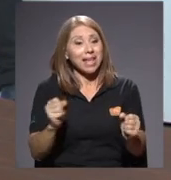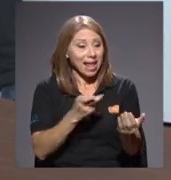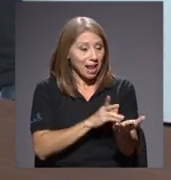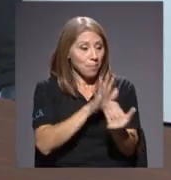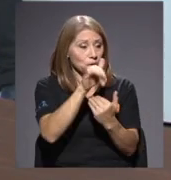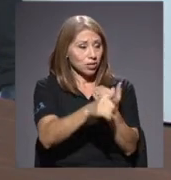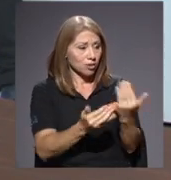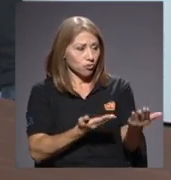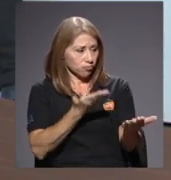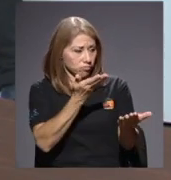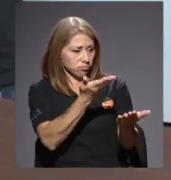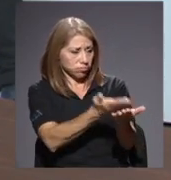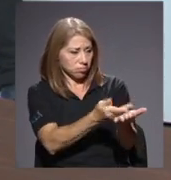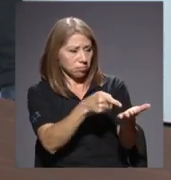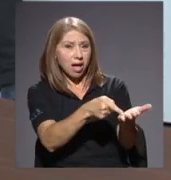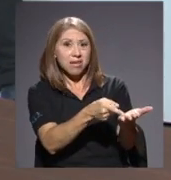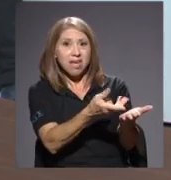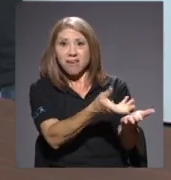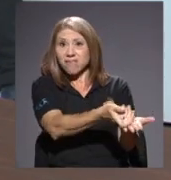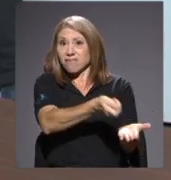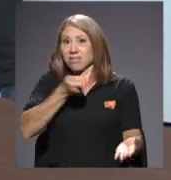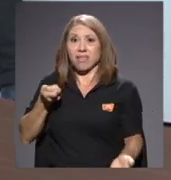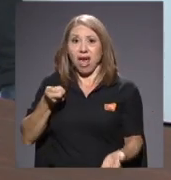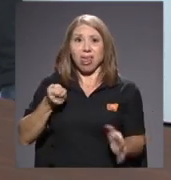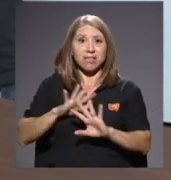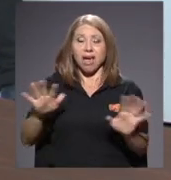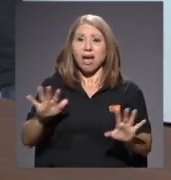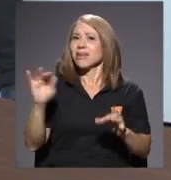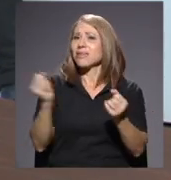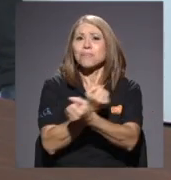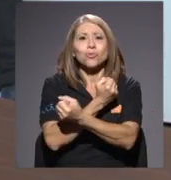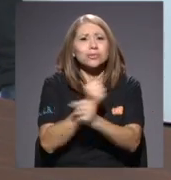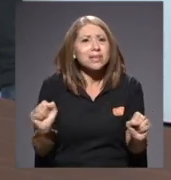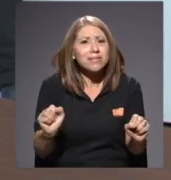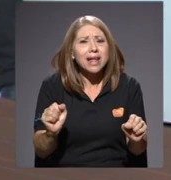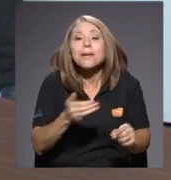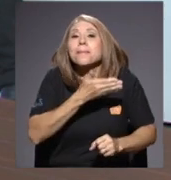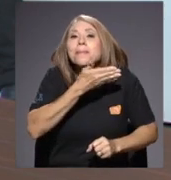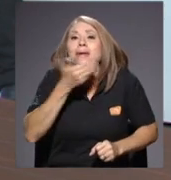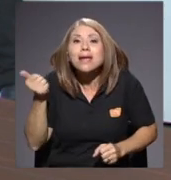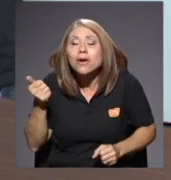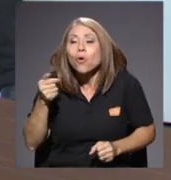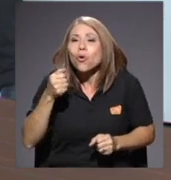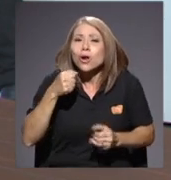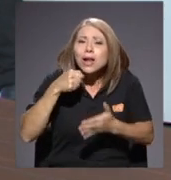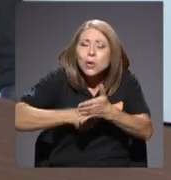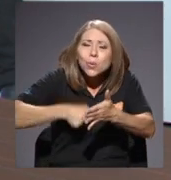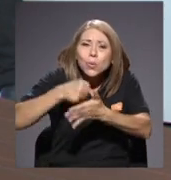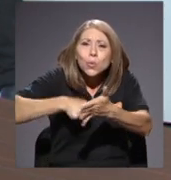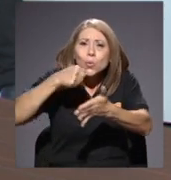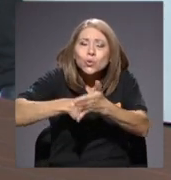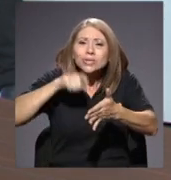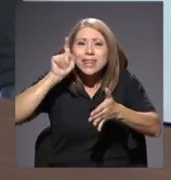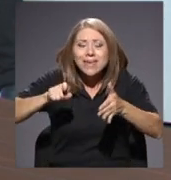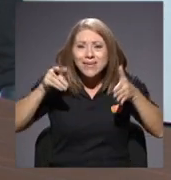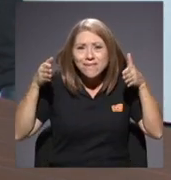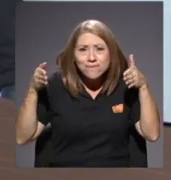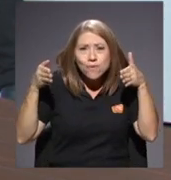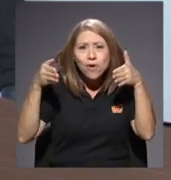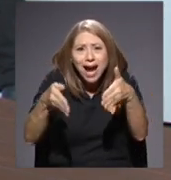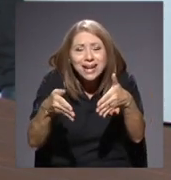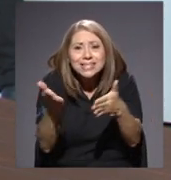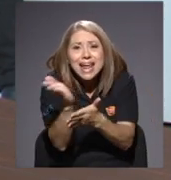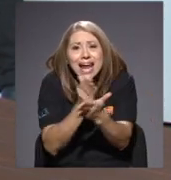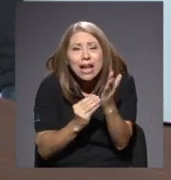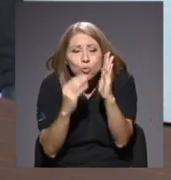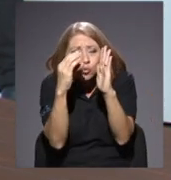inicio porque estábamos al borde del default, ¿verdad? ¿Por qué no se enfoca esa narrativa más bien en unos cuantos puntos concretos